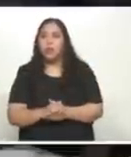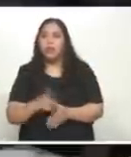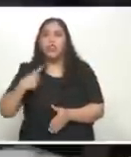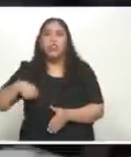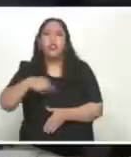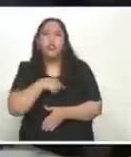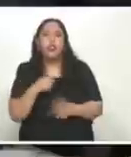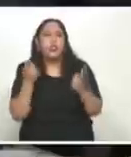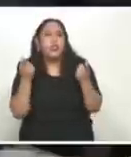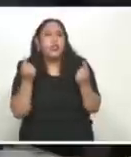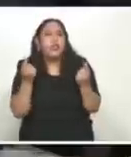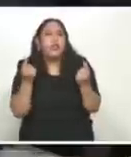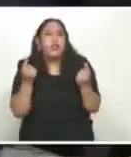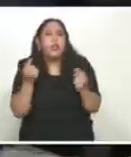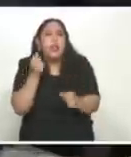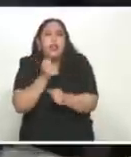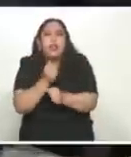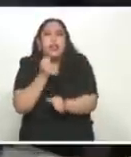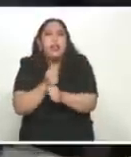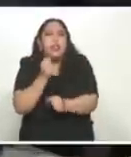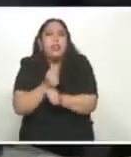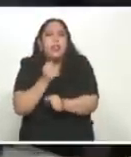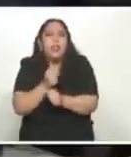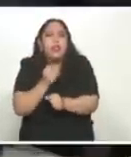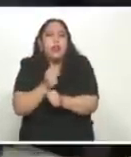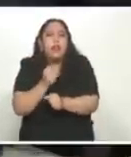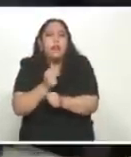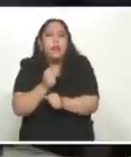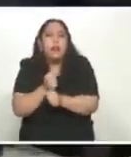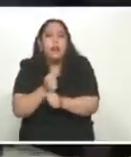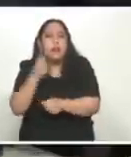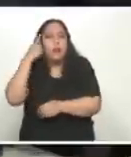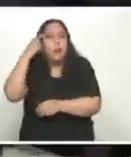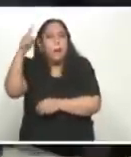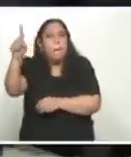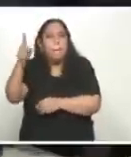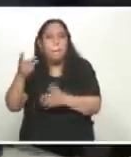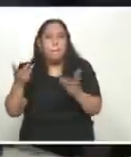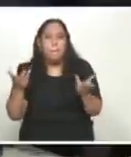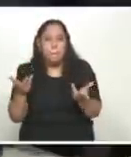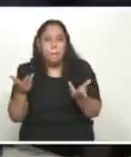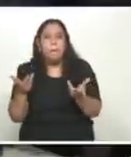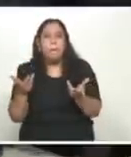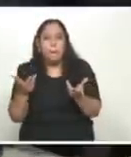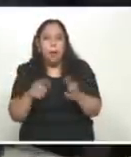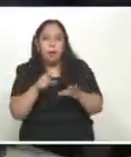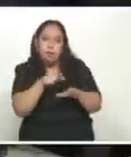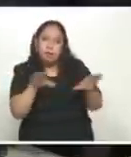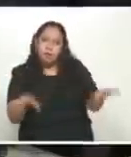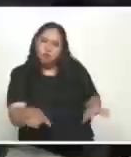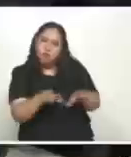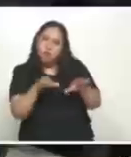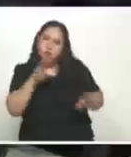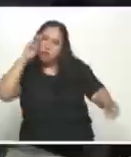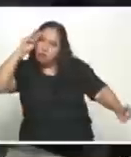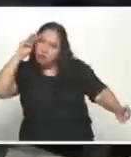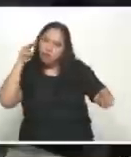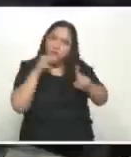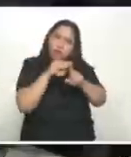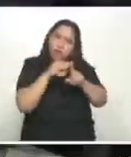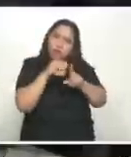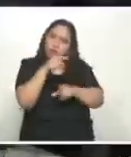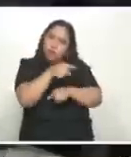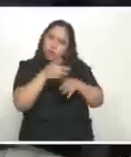haciendo para llegar ahí, ¿verdad? La presidenta, como acción